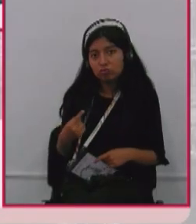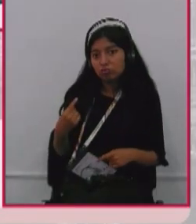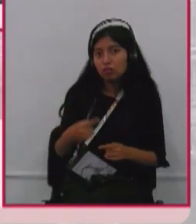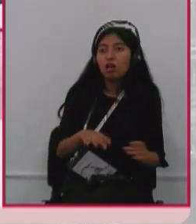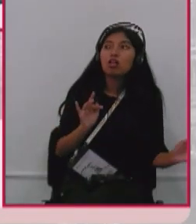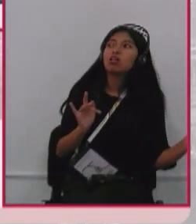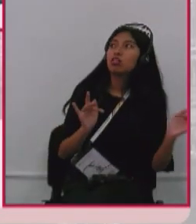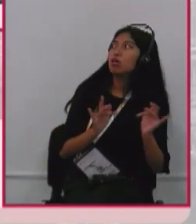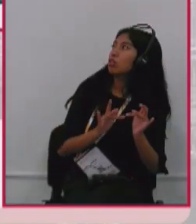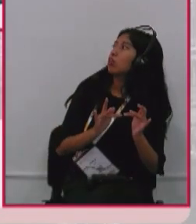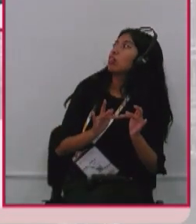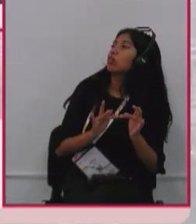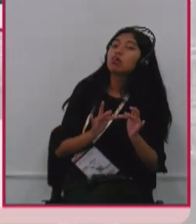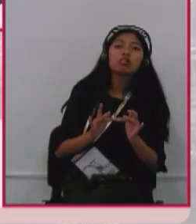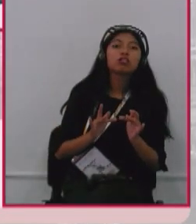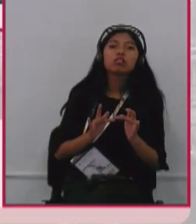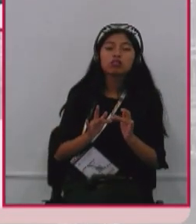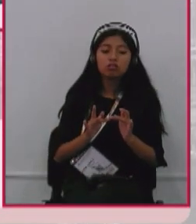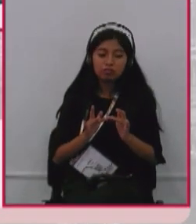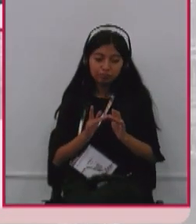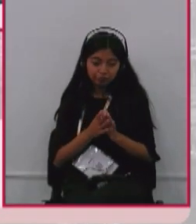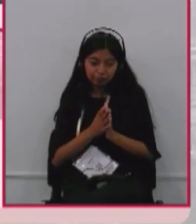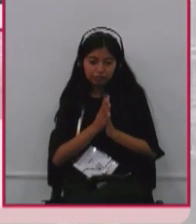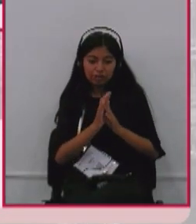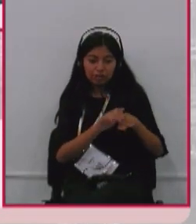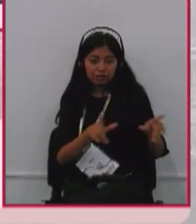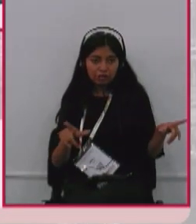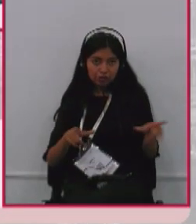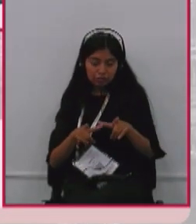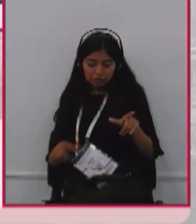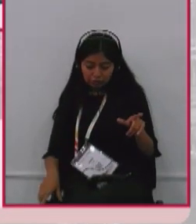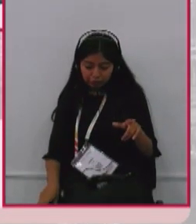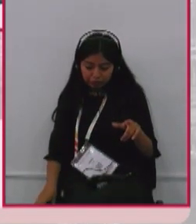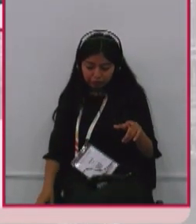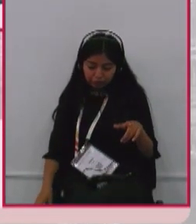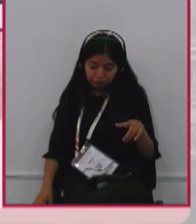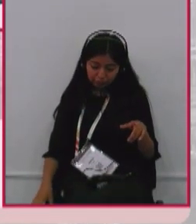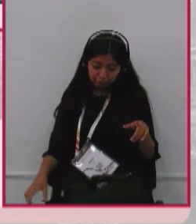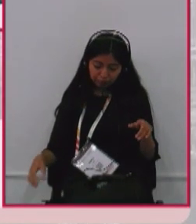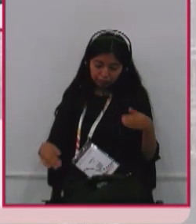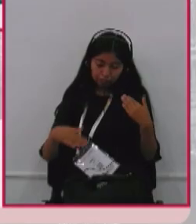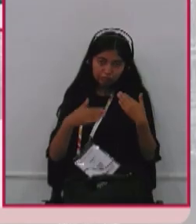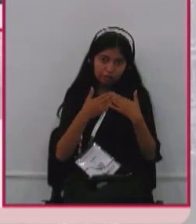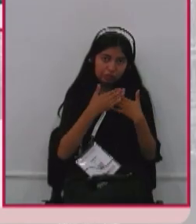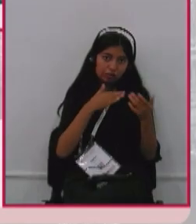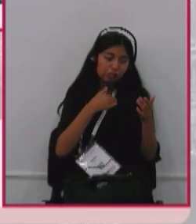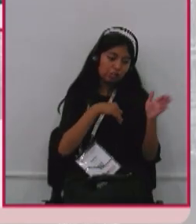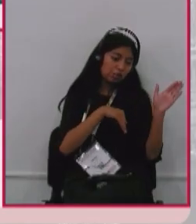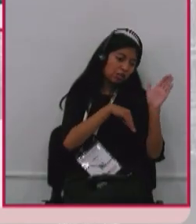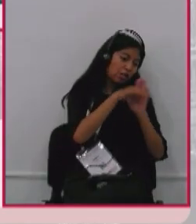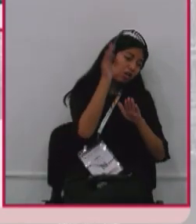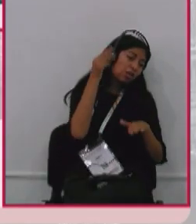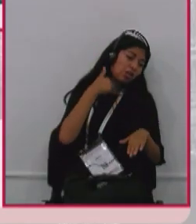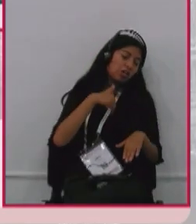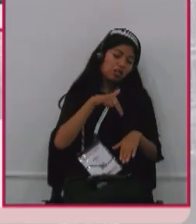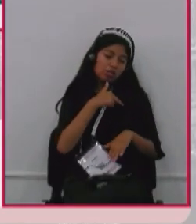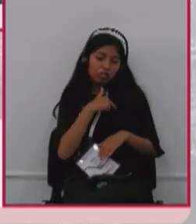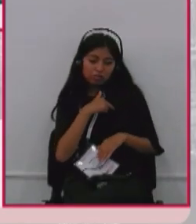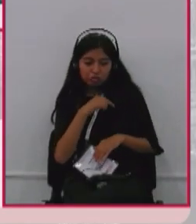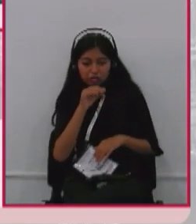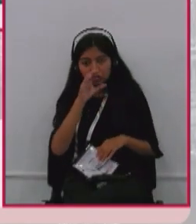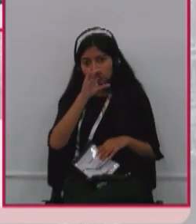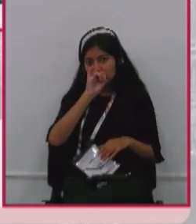contacto con esa zona que está en su camino. Entonces, por más que nosotros le agreguemos fuerza de